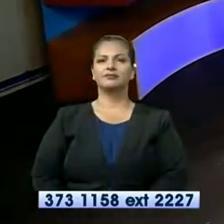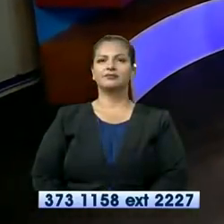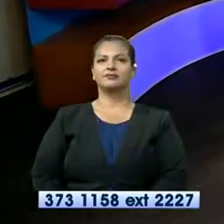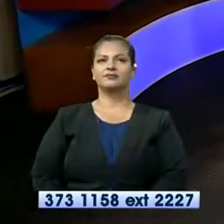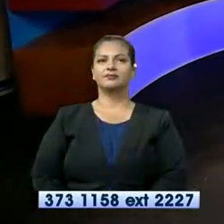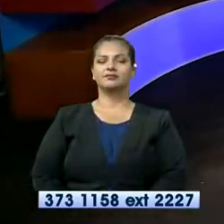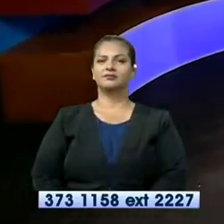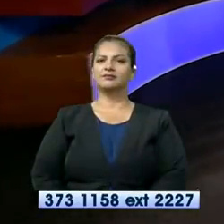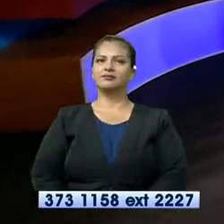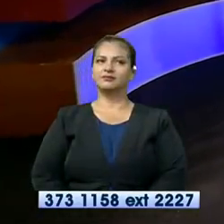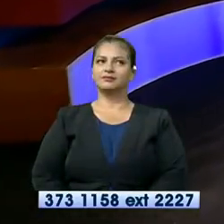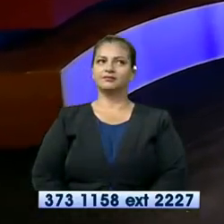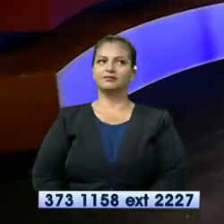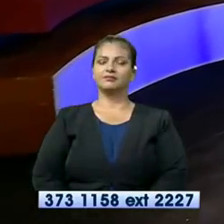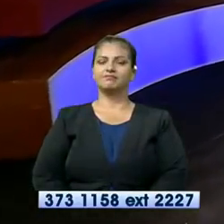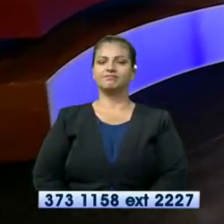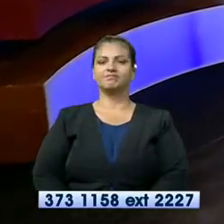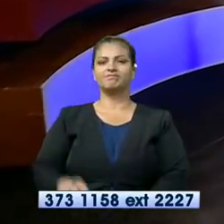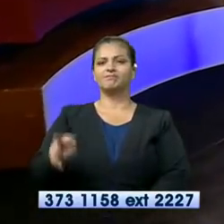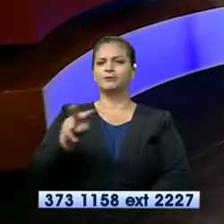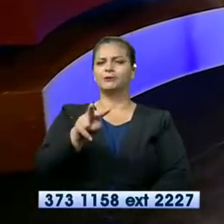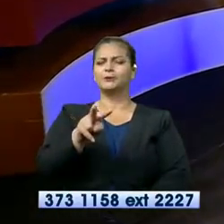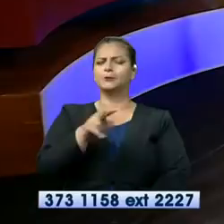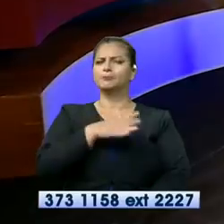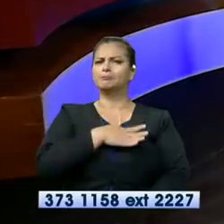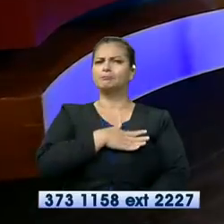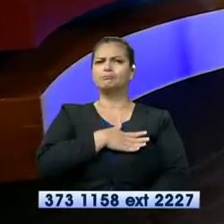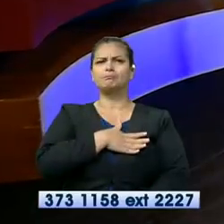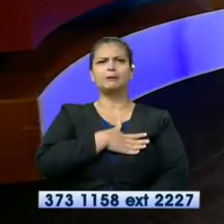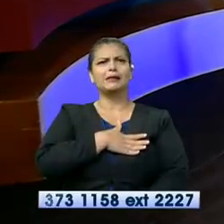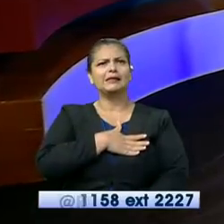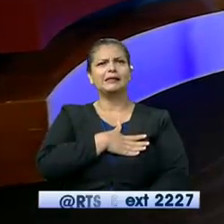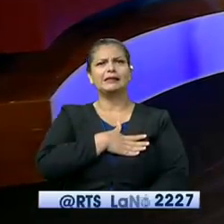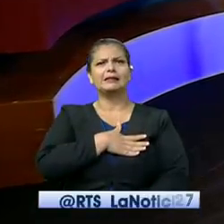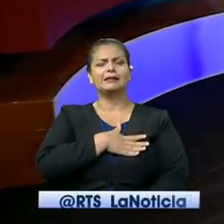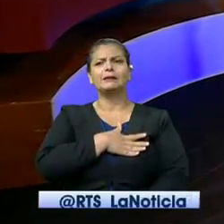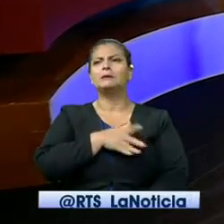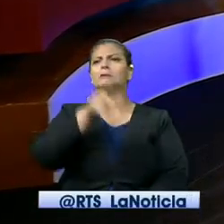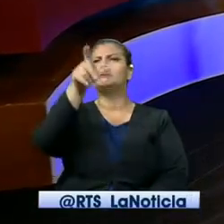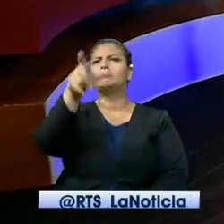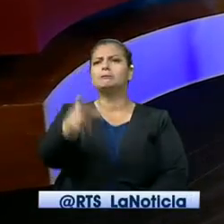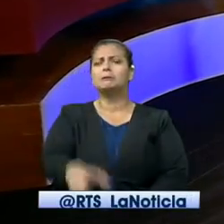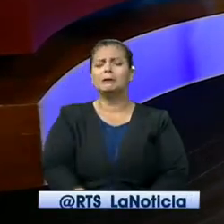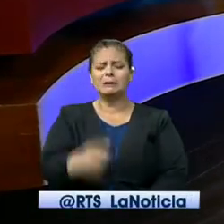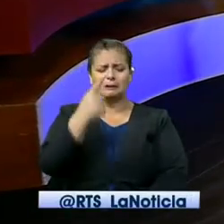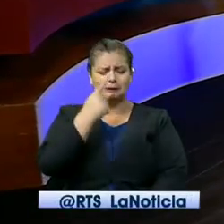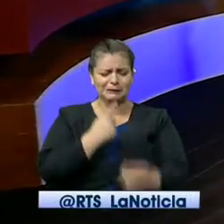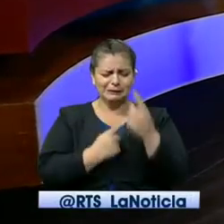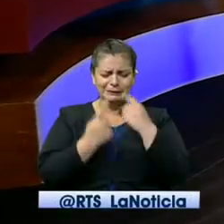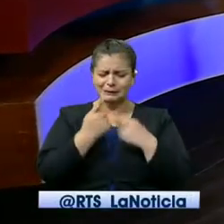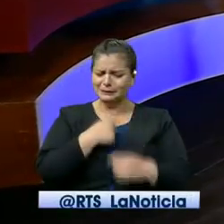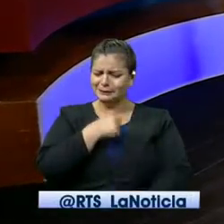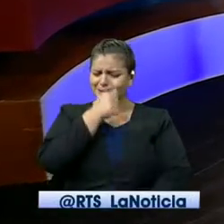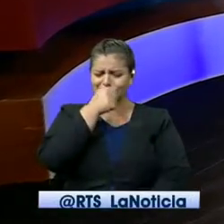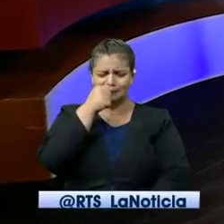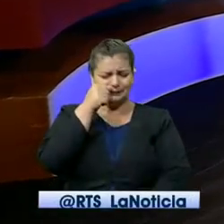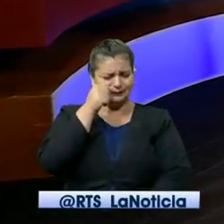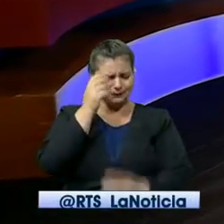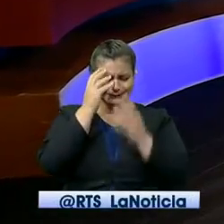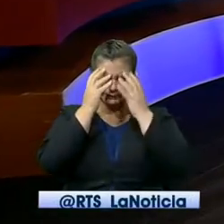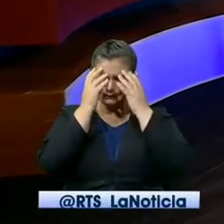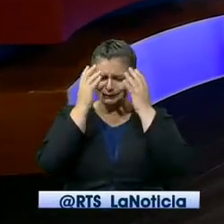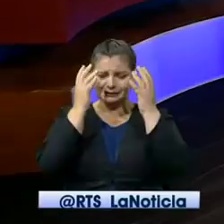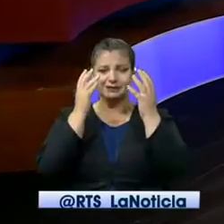como igual dramático y doloroso lo que luchamos por parte de quienes están lamentablemente motivos en el mundo de la droga